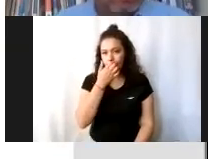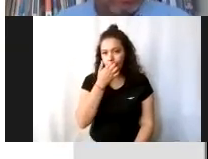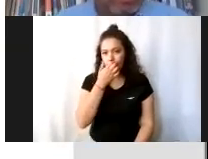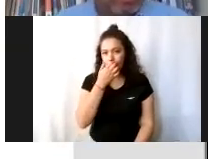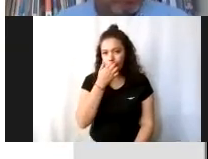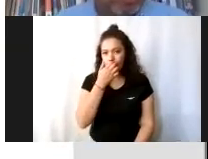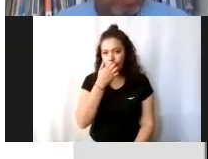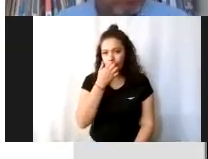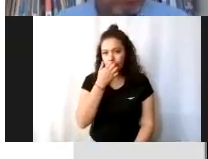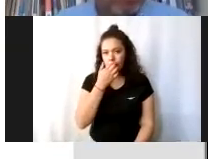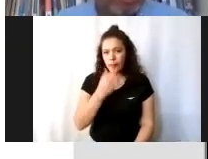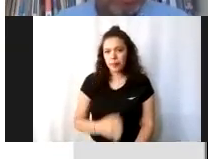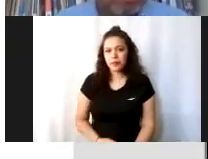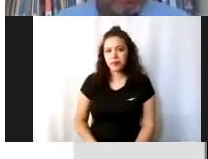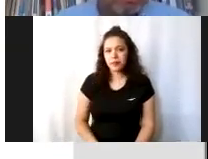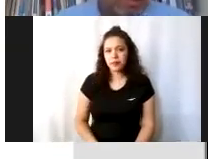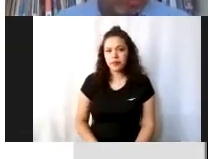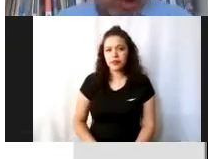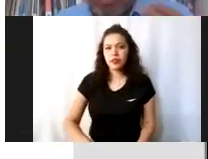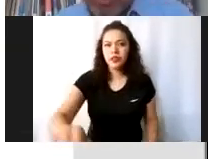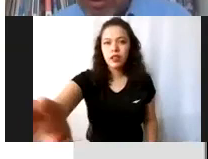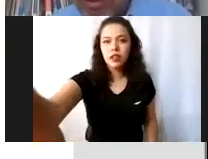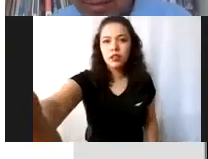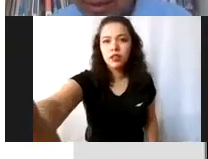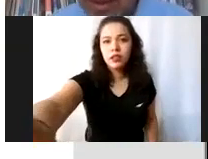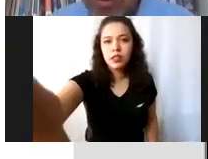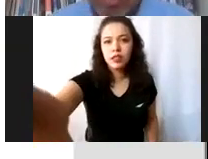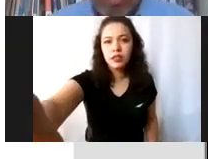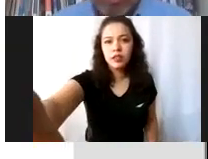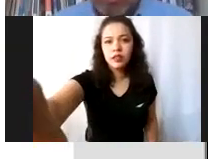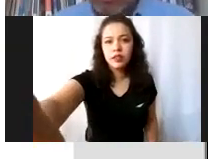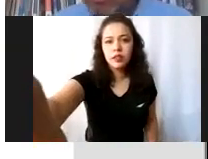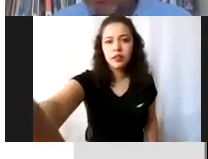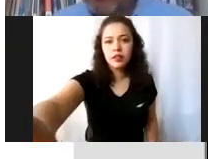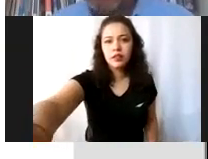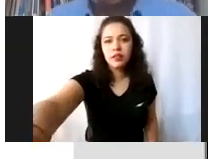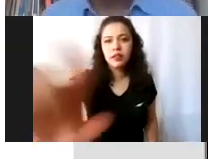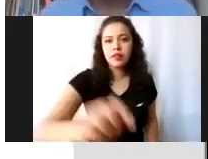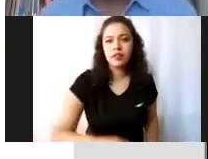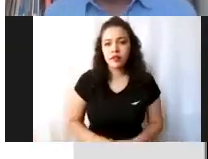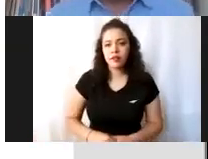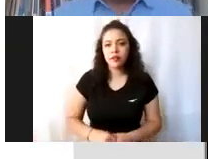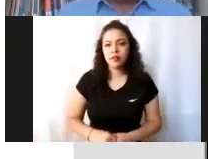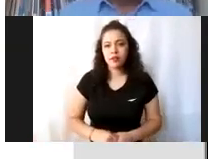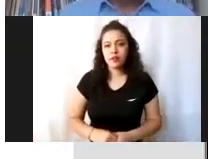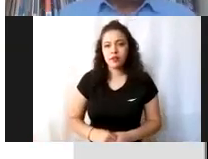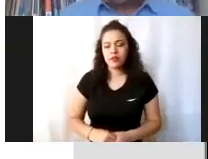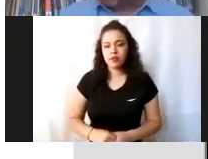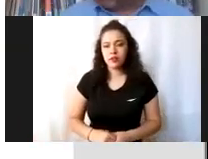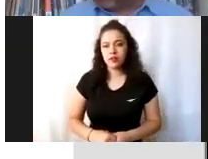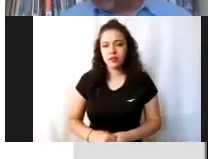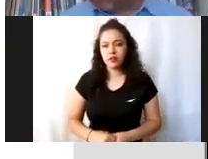que he argumentado o podrías suscribirlas también y además añadir alguna otra?